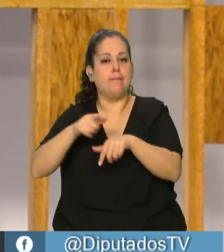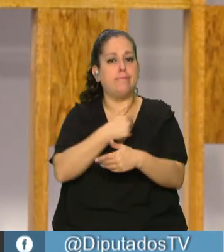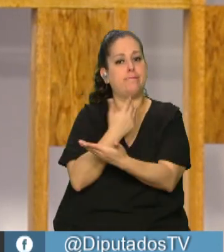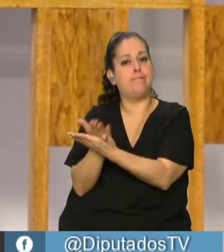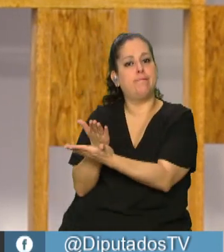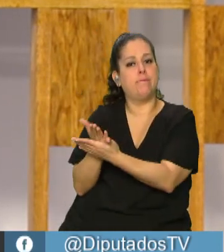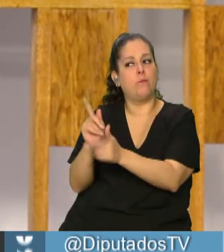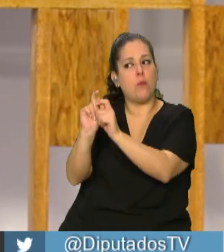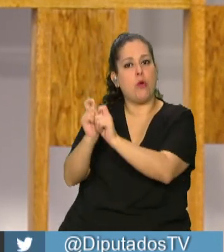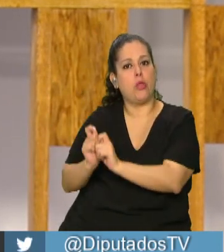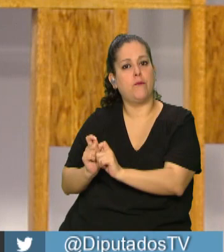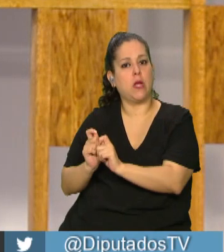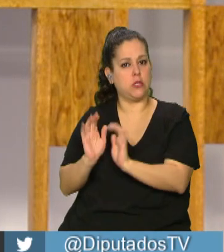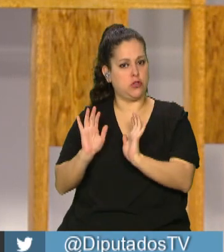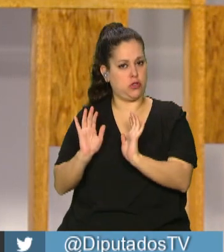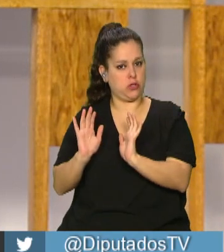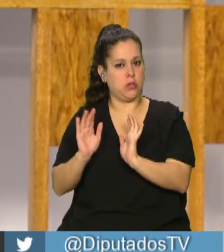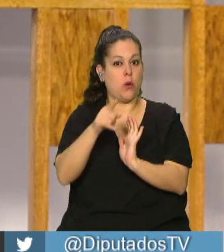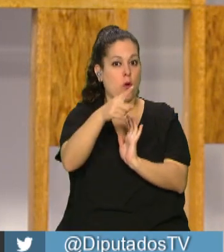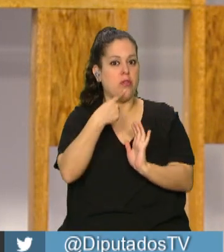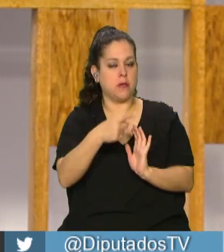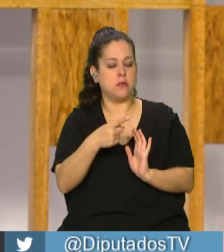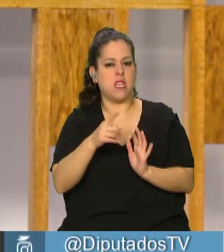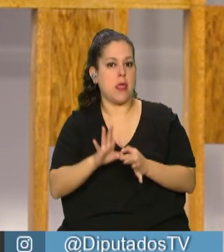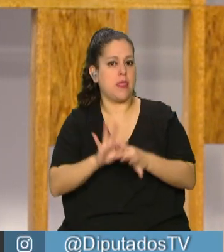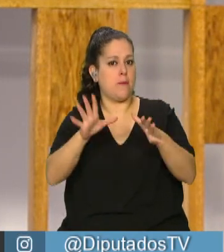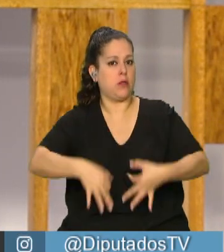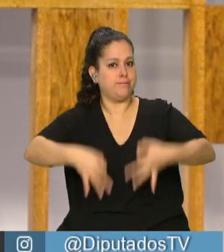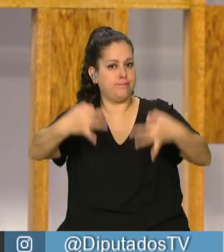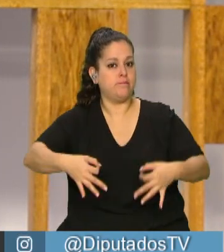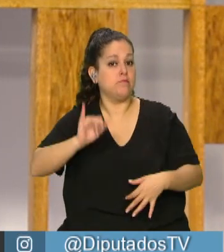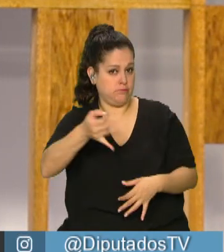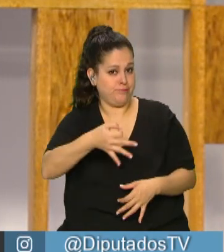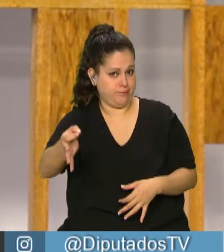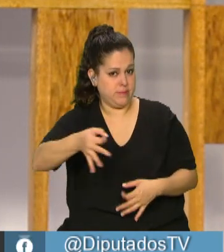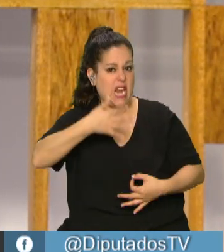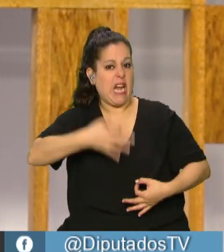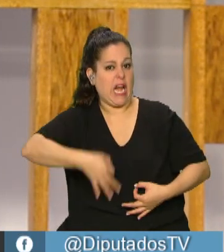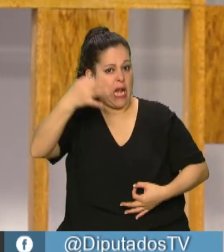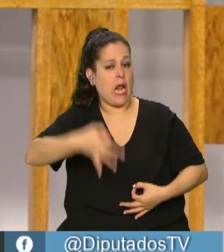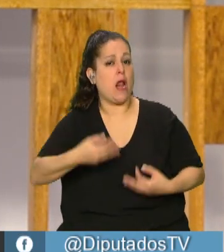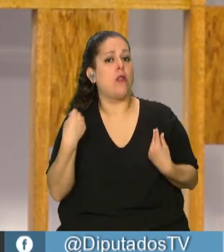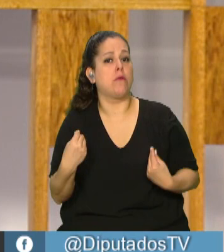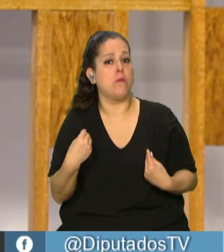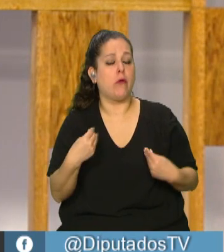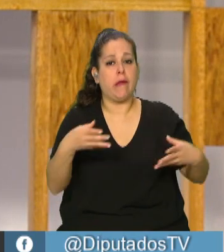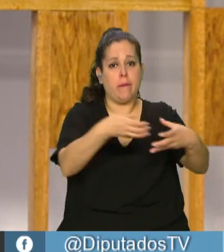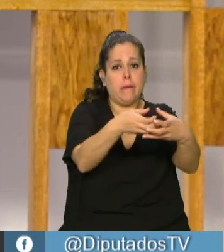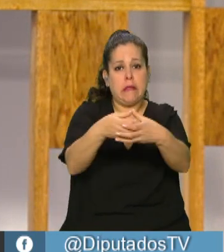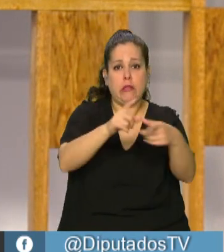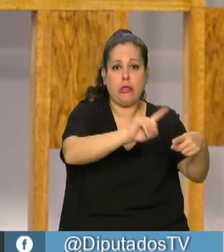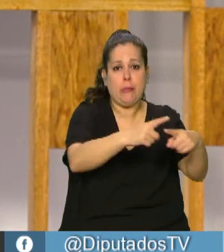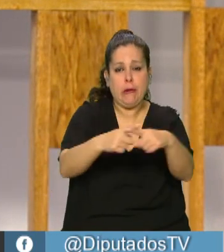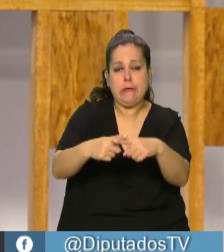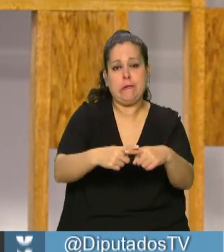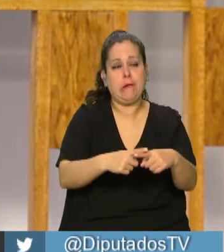era la máxima expresión de la democracia, es real, porque aportan partidos que, ya te